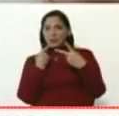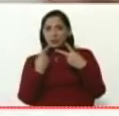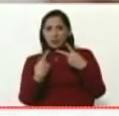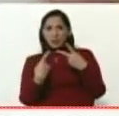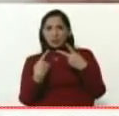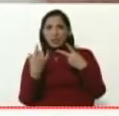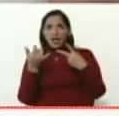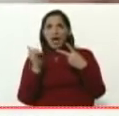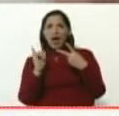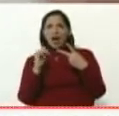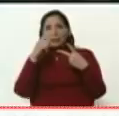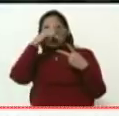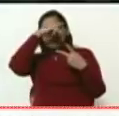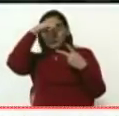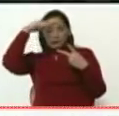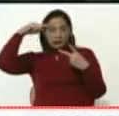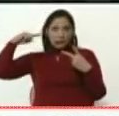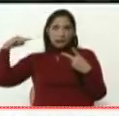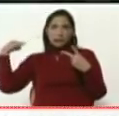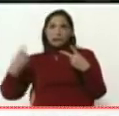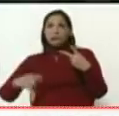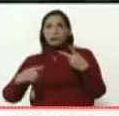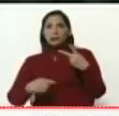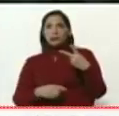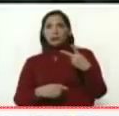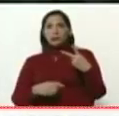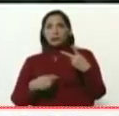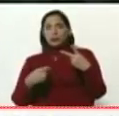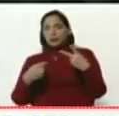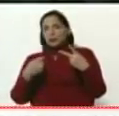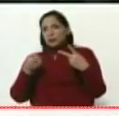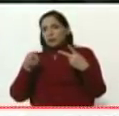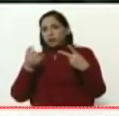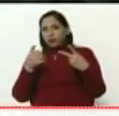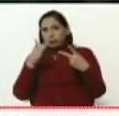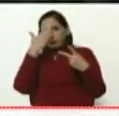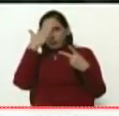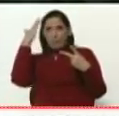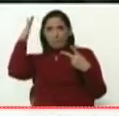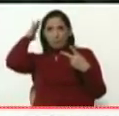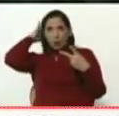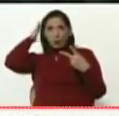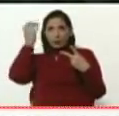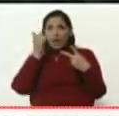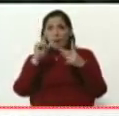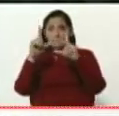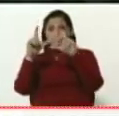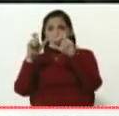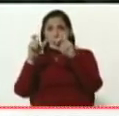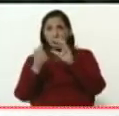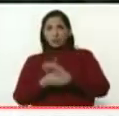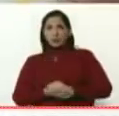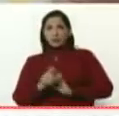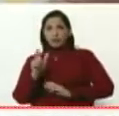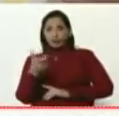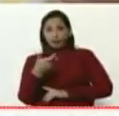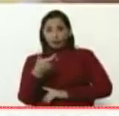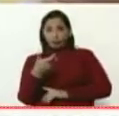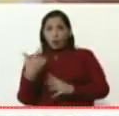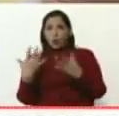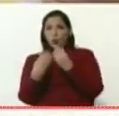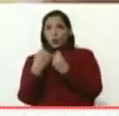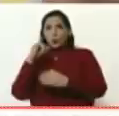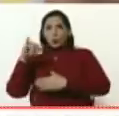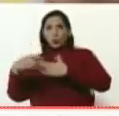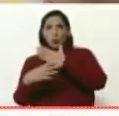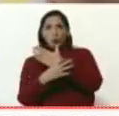estar hartos de tanta hipocresía. Aquí está, mire, la foto de Jerrison Alexander Delgado Rivera con el